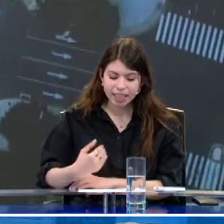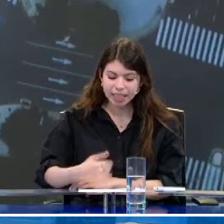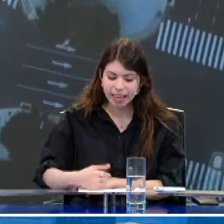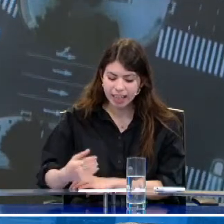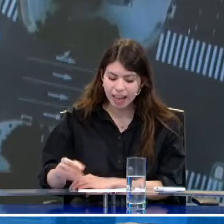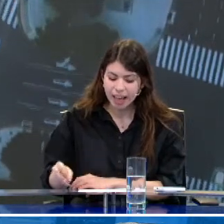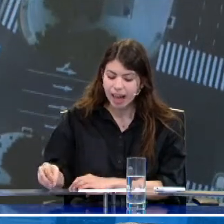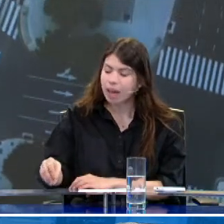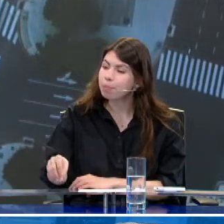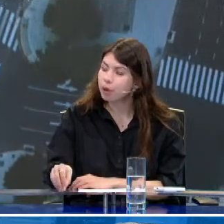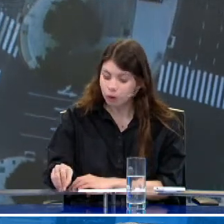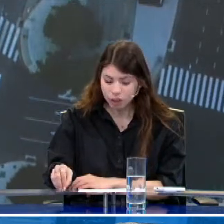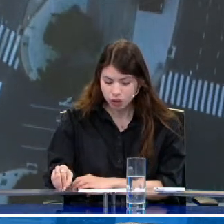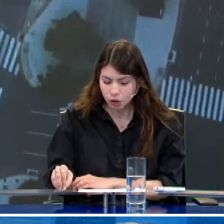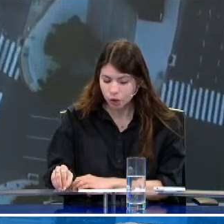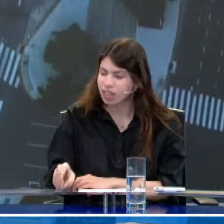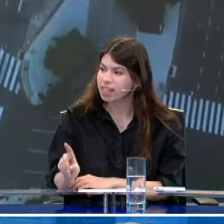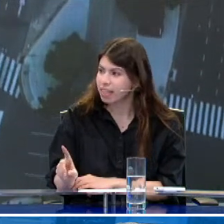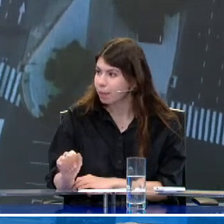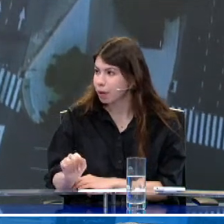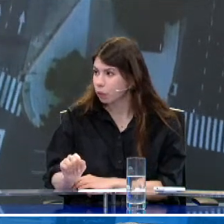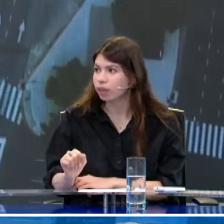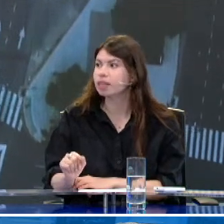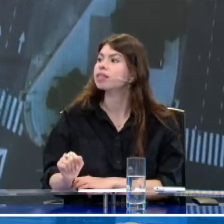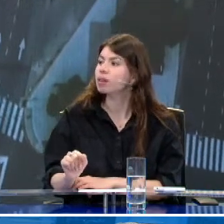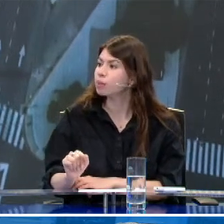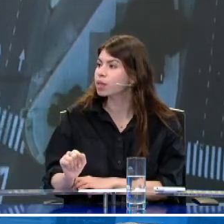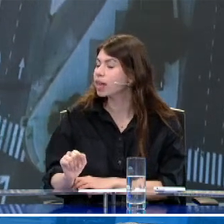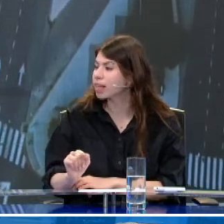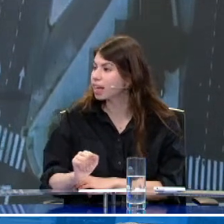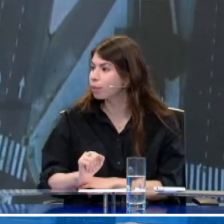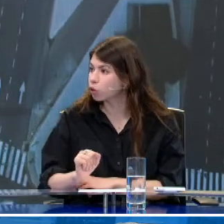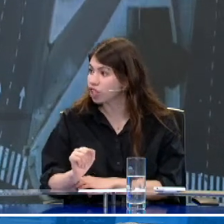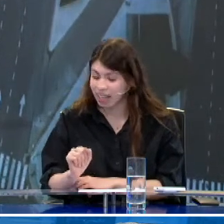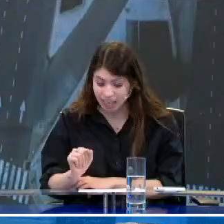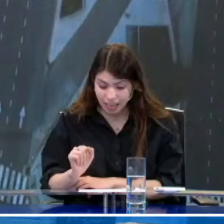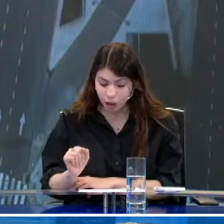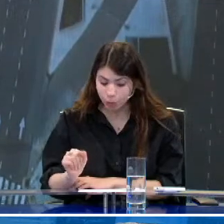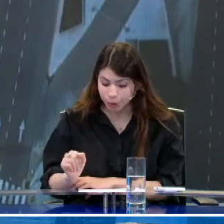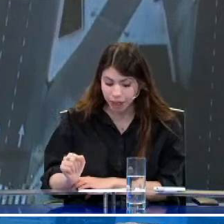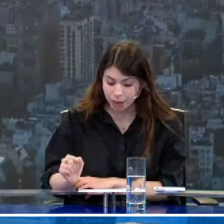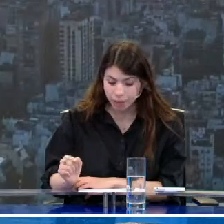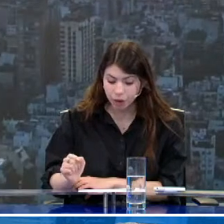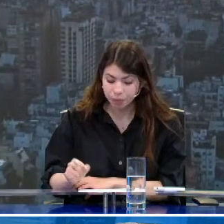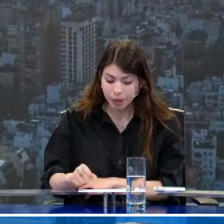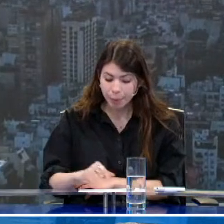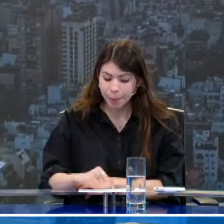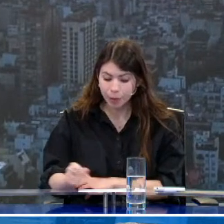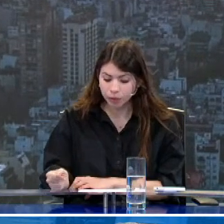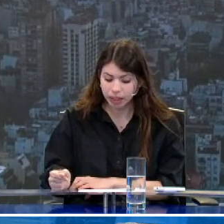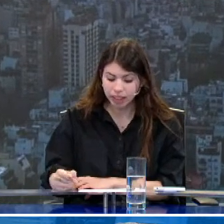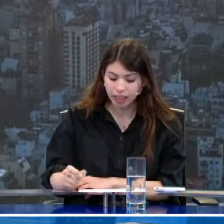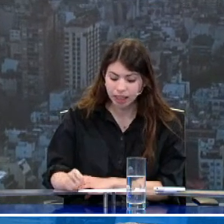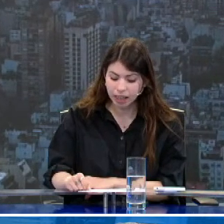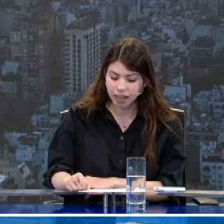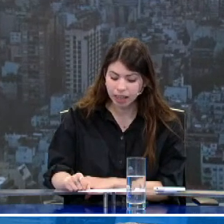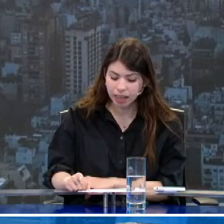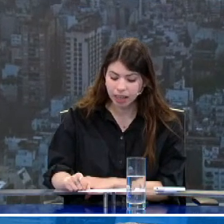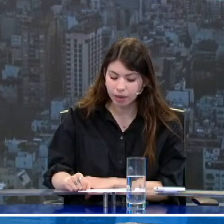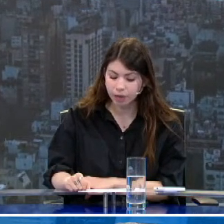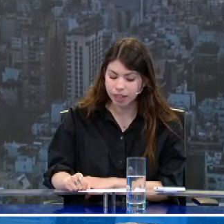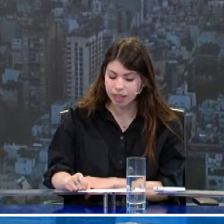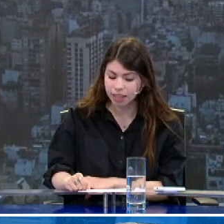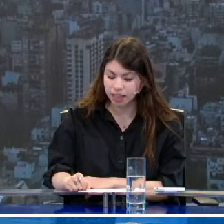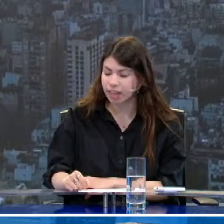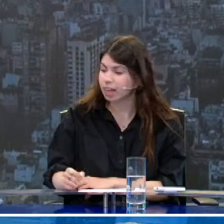la izquierda, el PRO hizo 60 preguntas, si vamos a hablar de bloques aliados, por ejemplo, más preguntas que